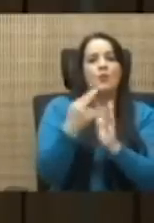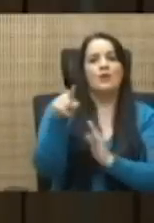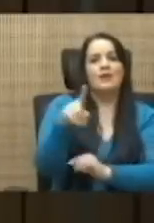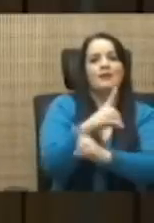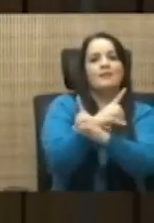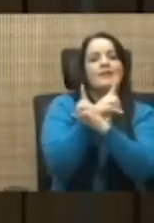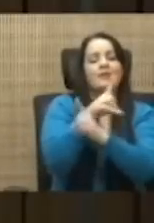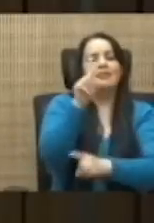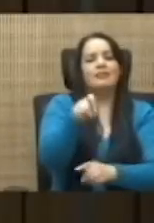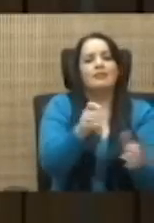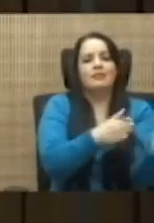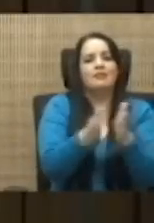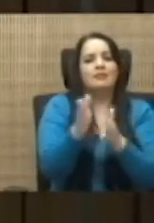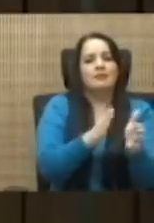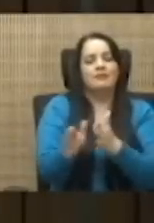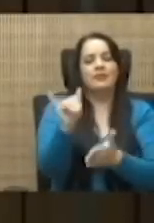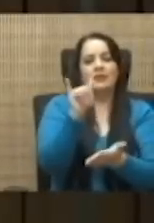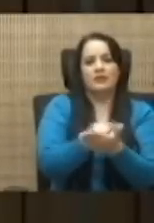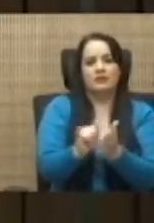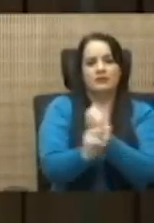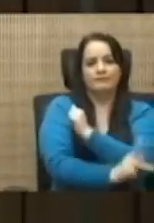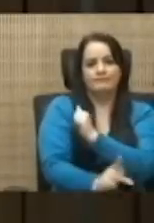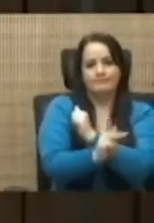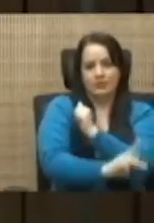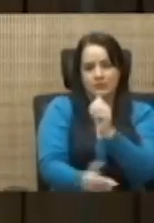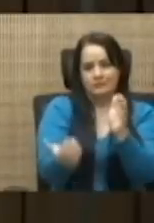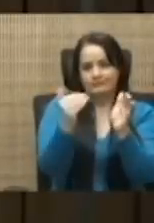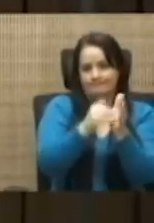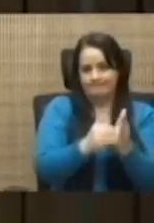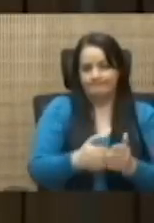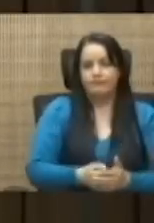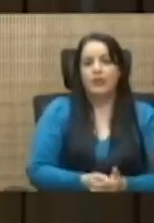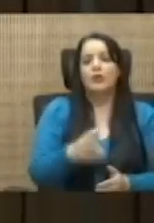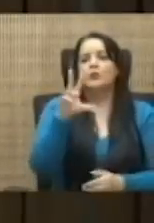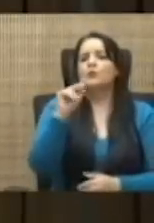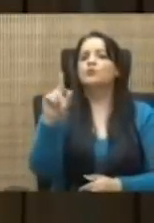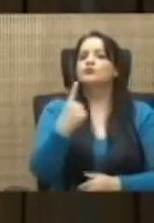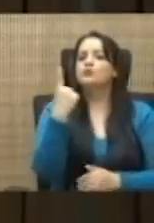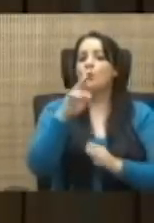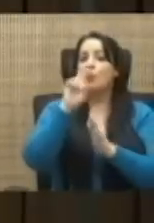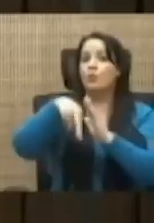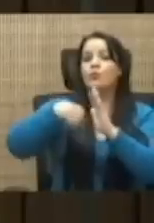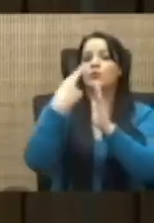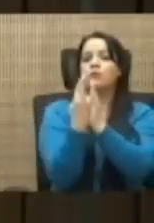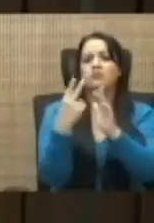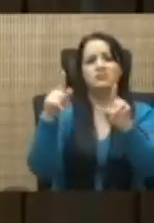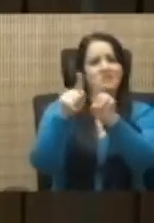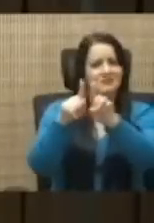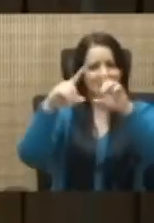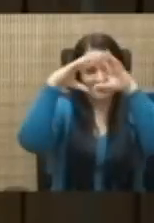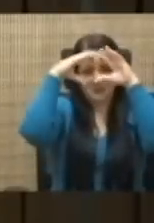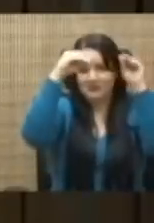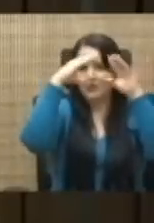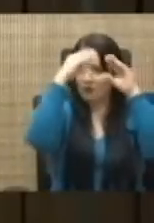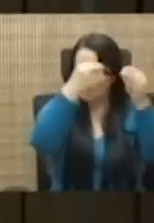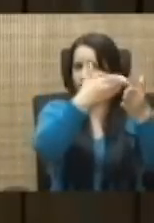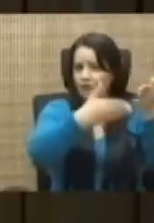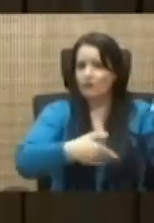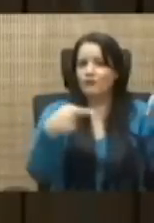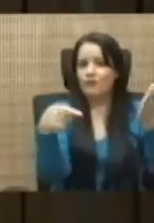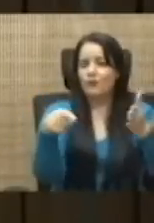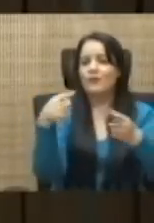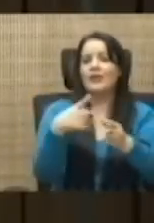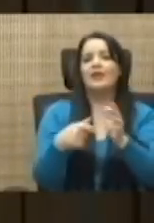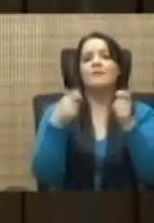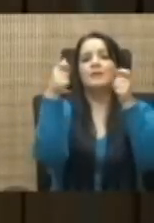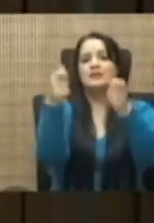debe replantearse en este país. Y no solamente el papel, sino los informes que presenta la Defensoría de los Habitantes, porque